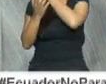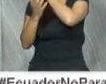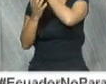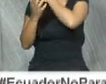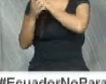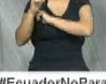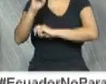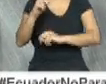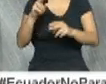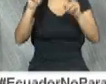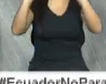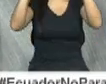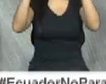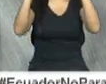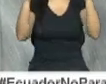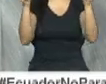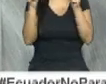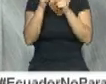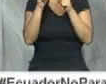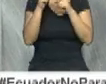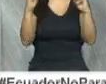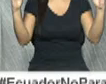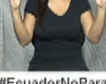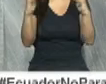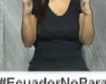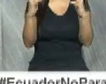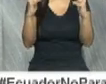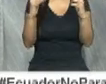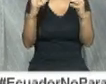guerra, como dice Clausewitz, es la continuidad,